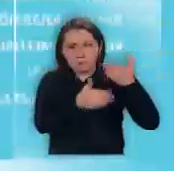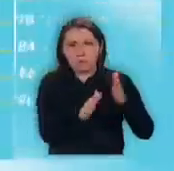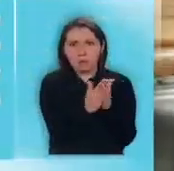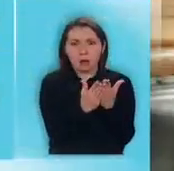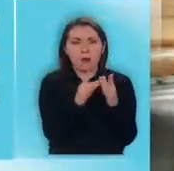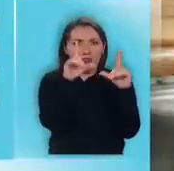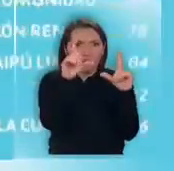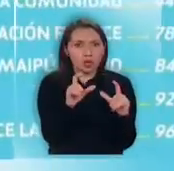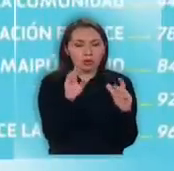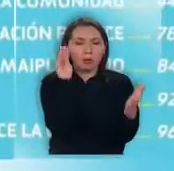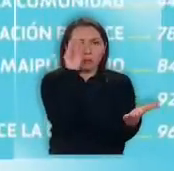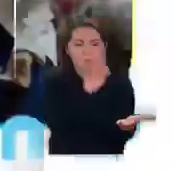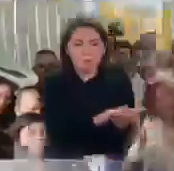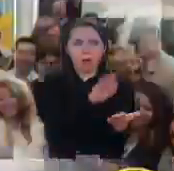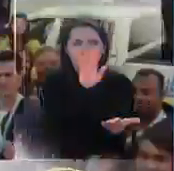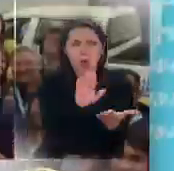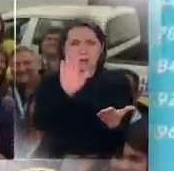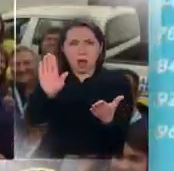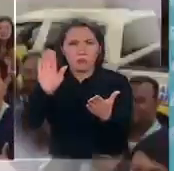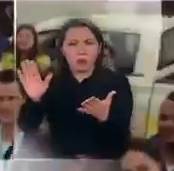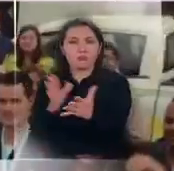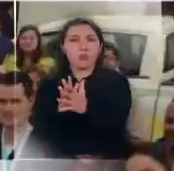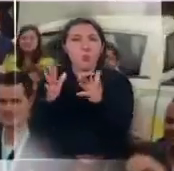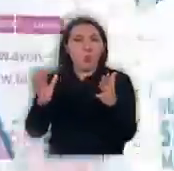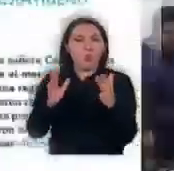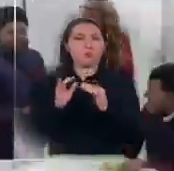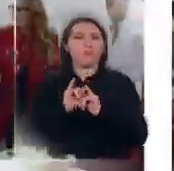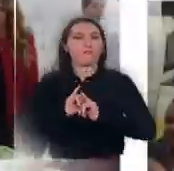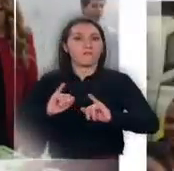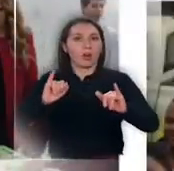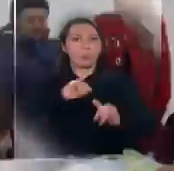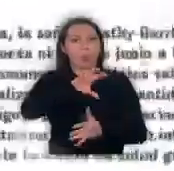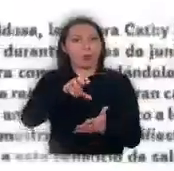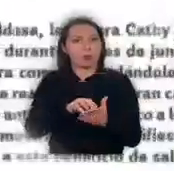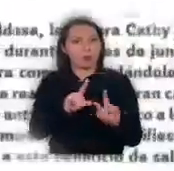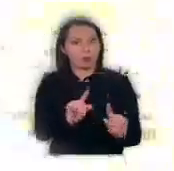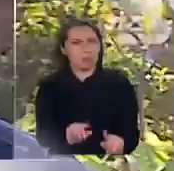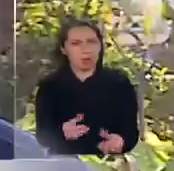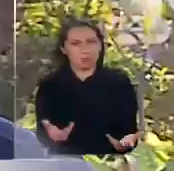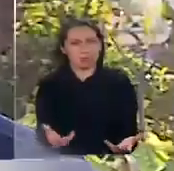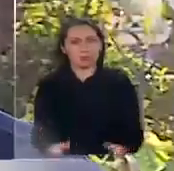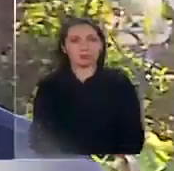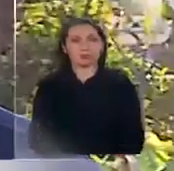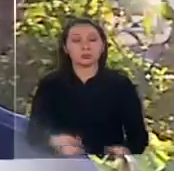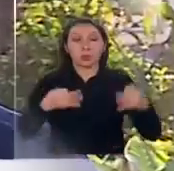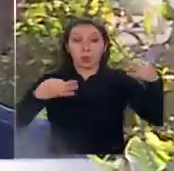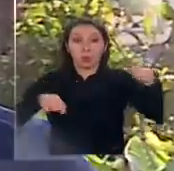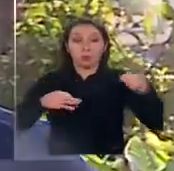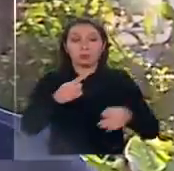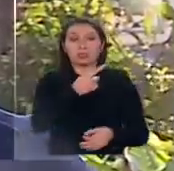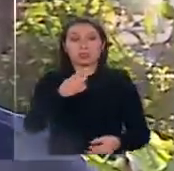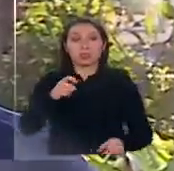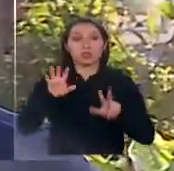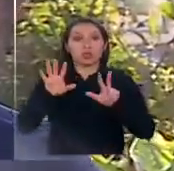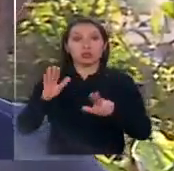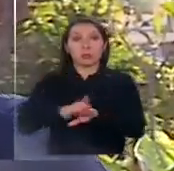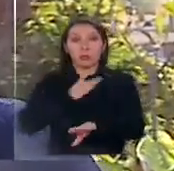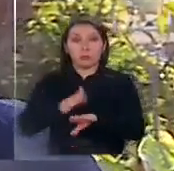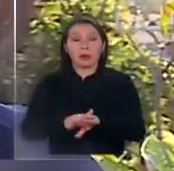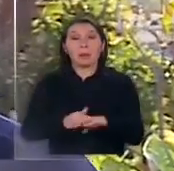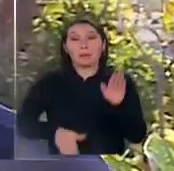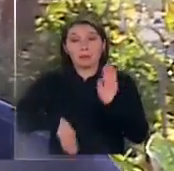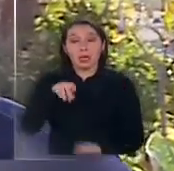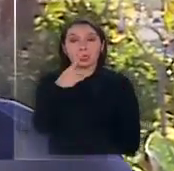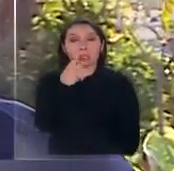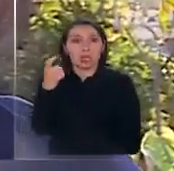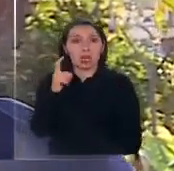con fotografías de la alcaldesa Katy Barriga en vez de la información comunal esperada. Conocimos un documento de 108 páginas donde hay más de 100